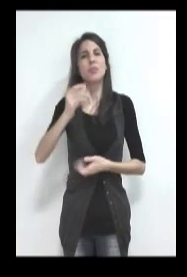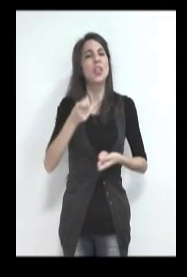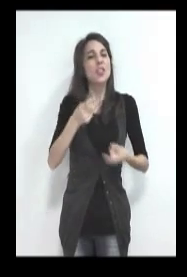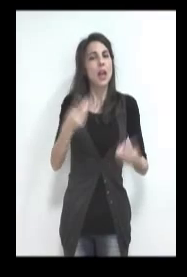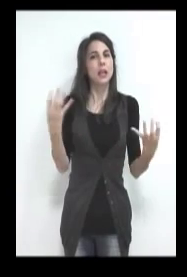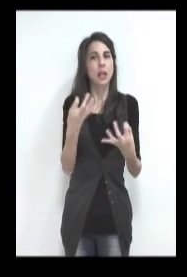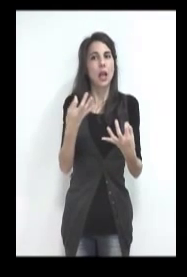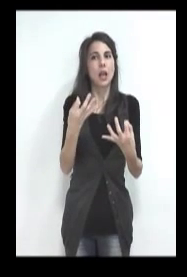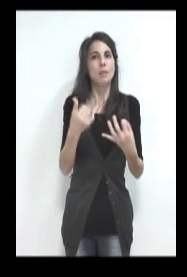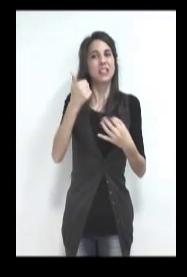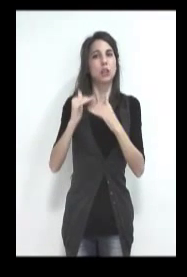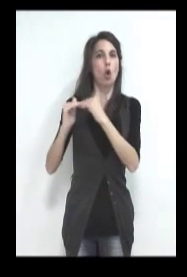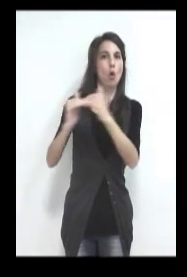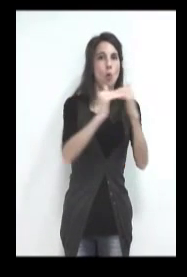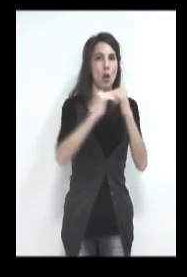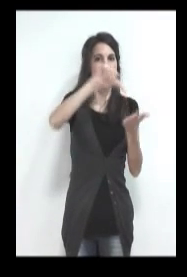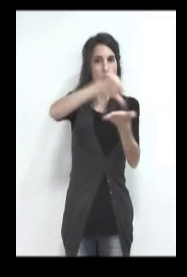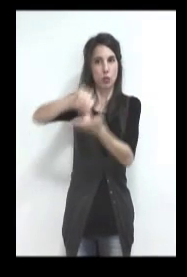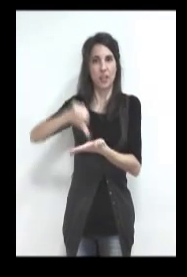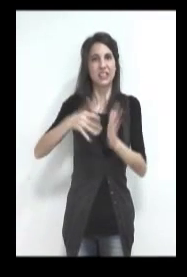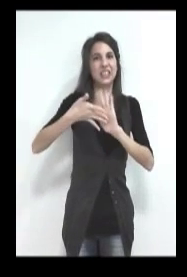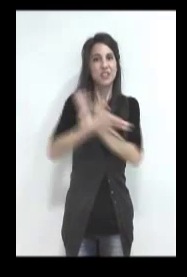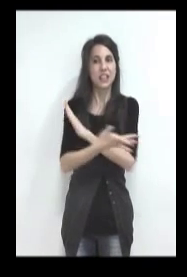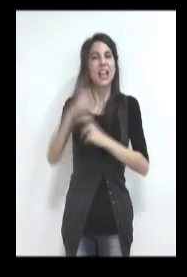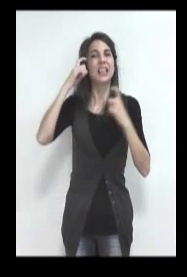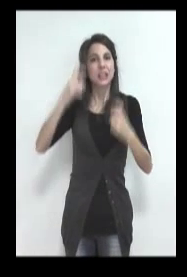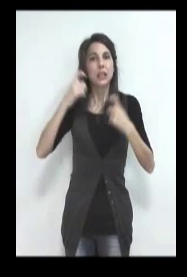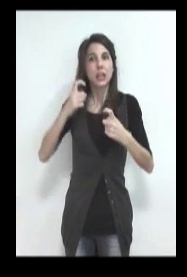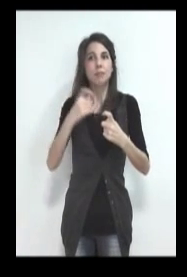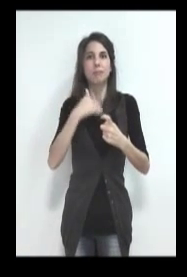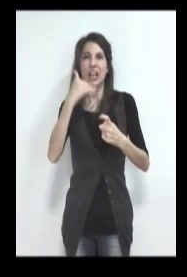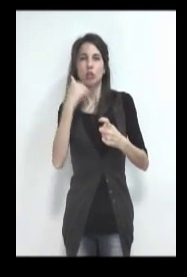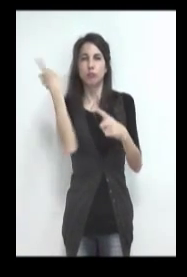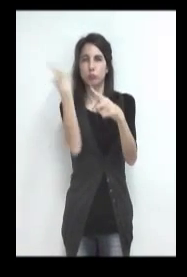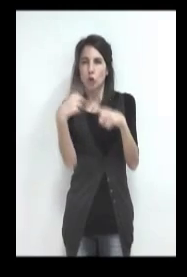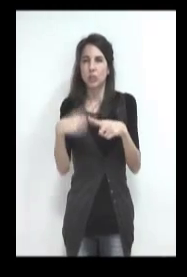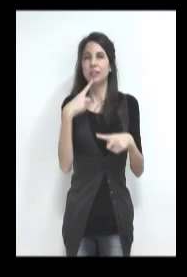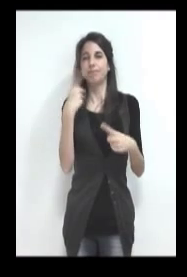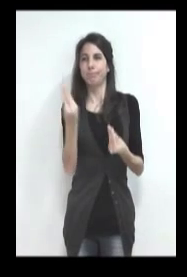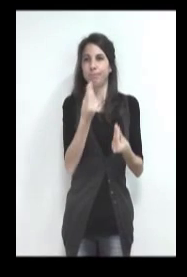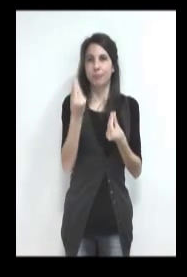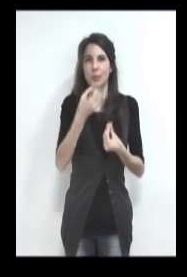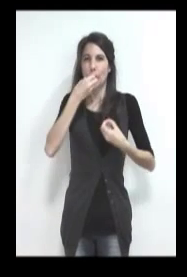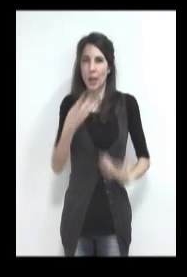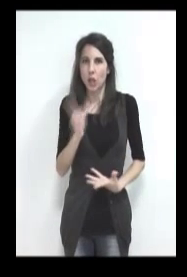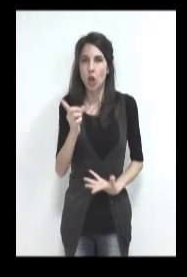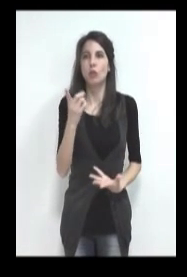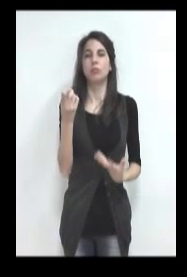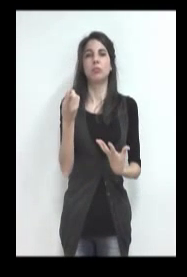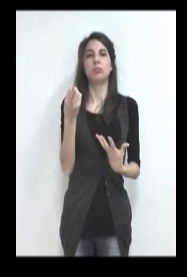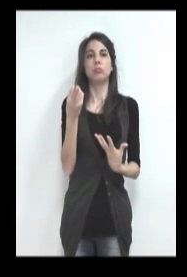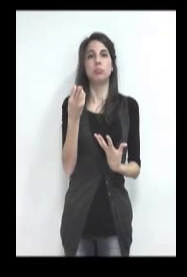homogeneizar las ciudades, o sea, a intentar solucionar los puntos saturados de la ciudad, sea de cualquier tipo